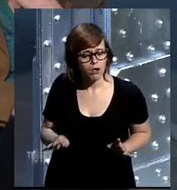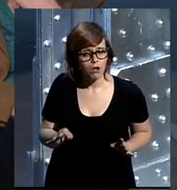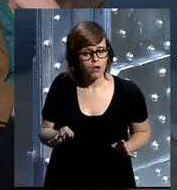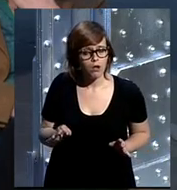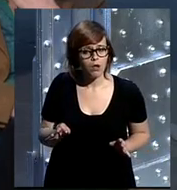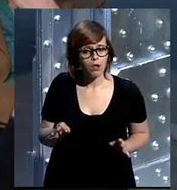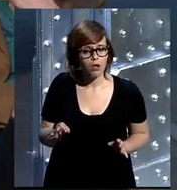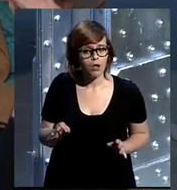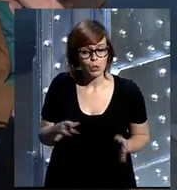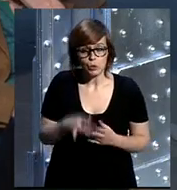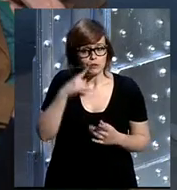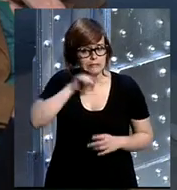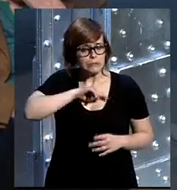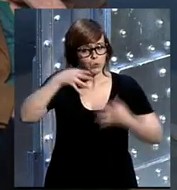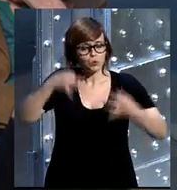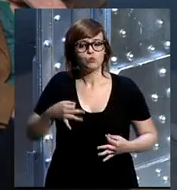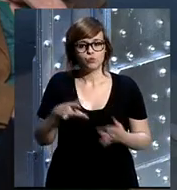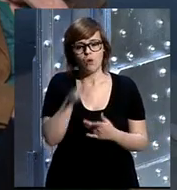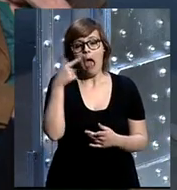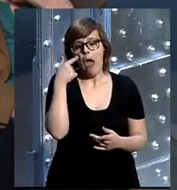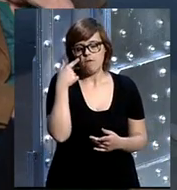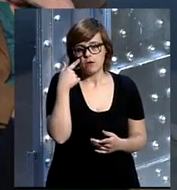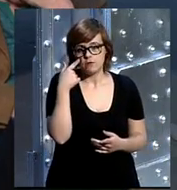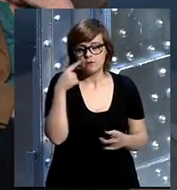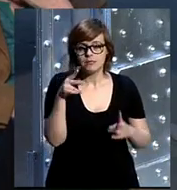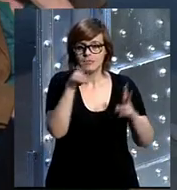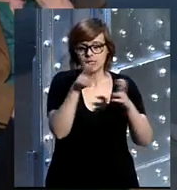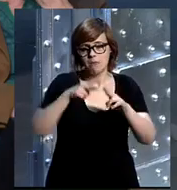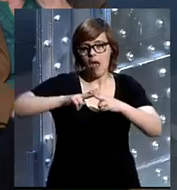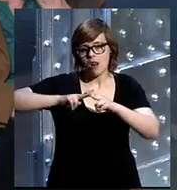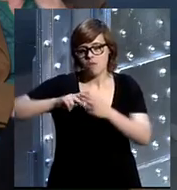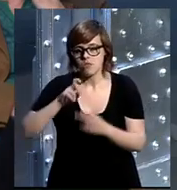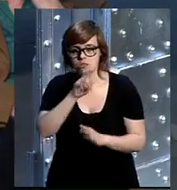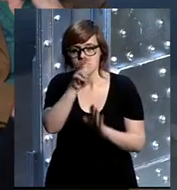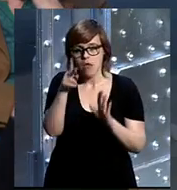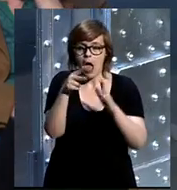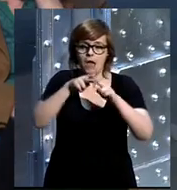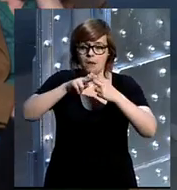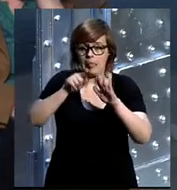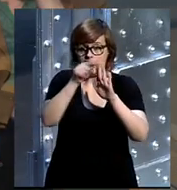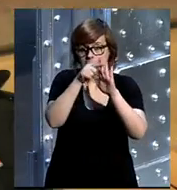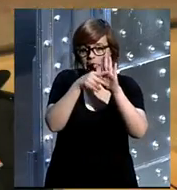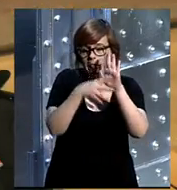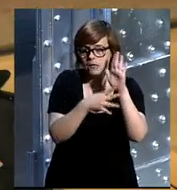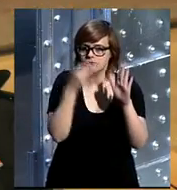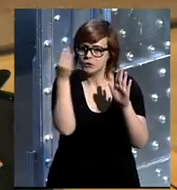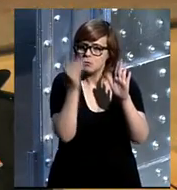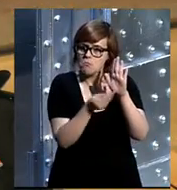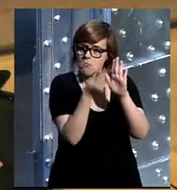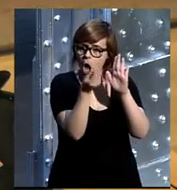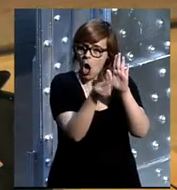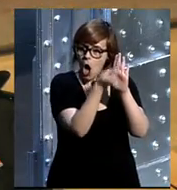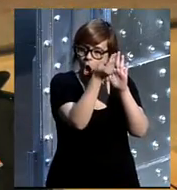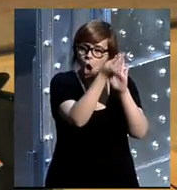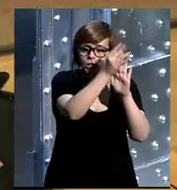¿vale? Estoy seguro que hay margen de mejora, sobre todo en el elemento instrumental, muy relevante, ¿no? Pero yo creo que no es